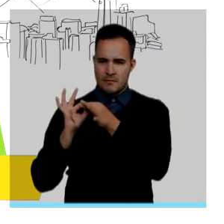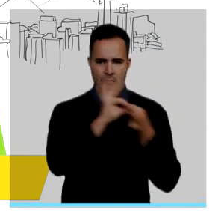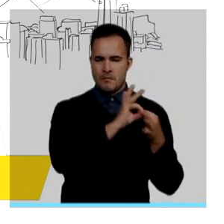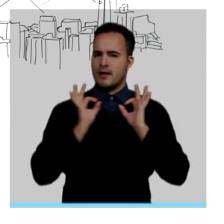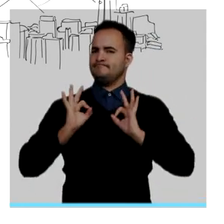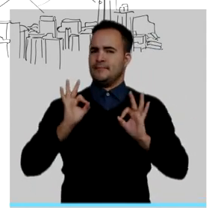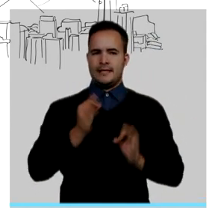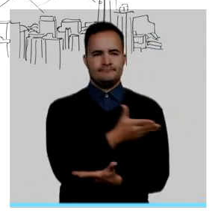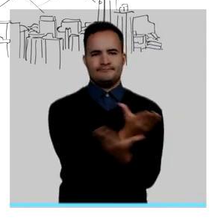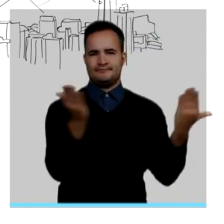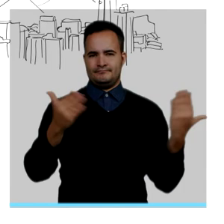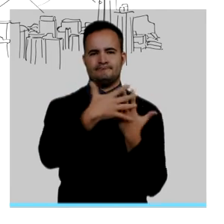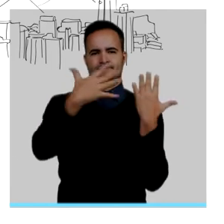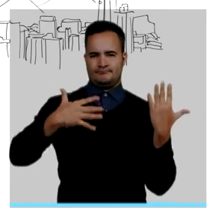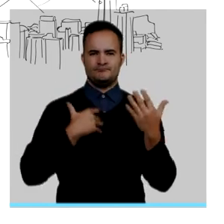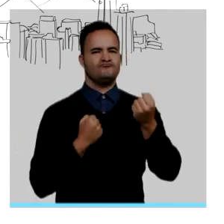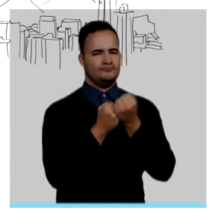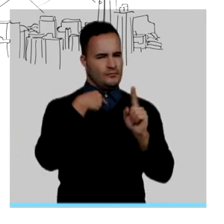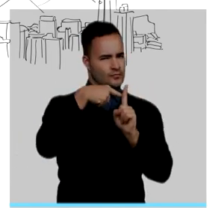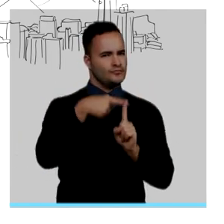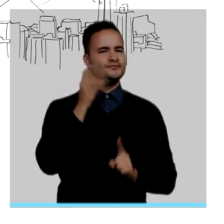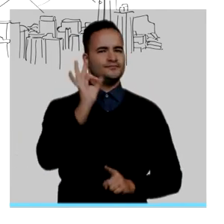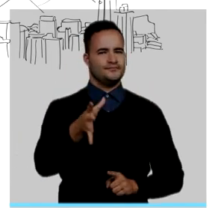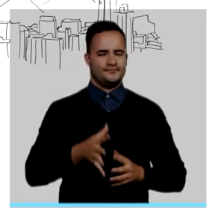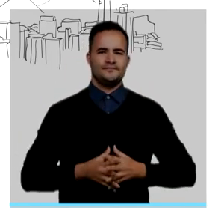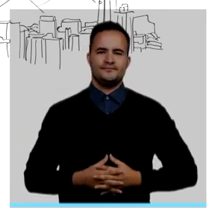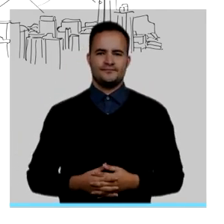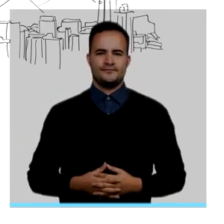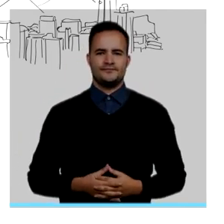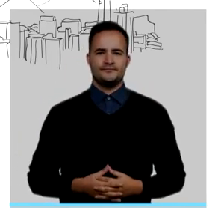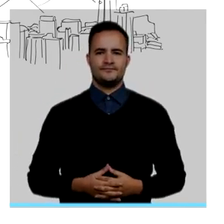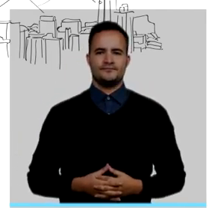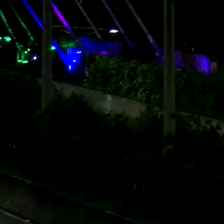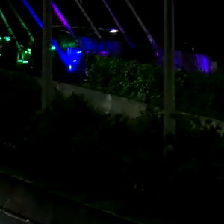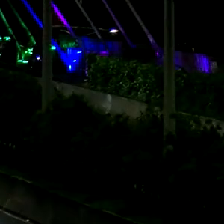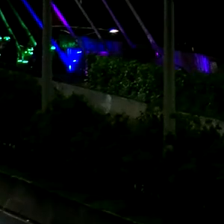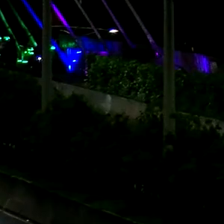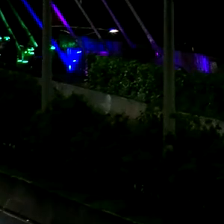se viene construyendo y desarrollando en la ciudad para beneficio de la población LGBTI.